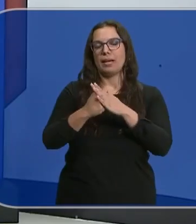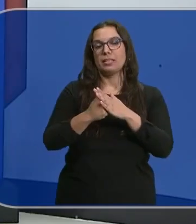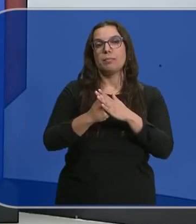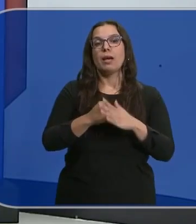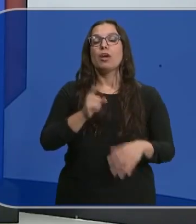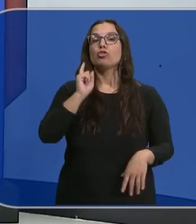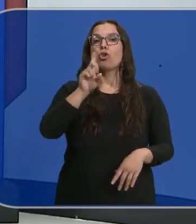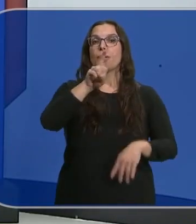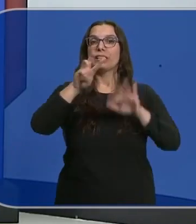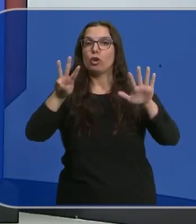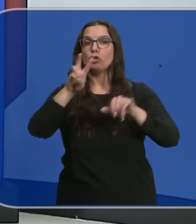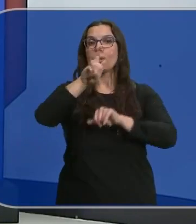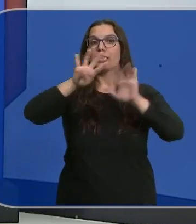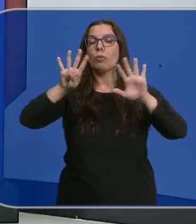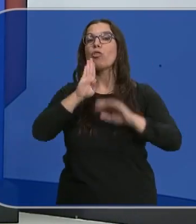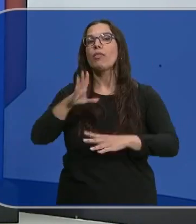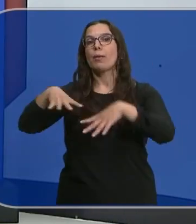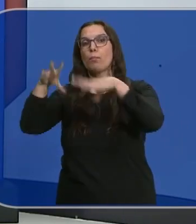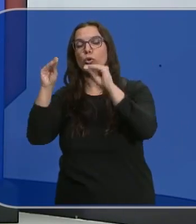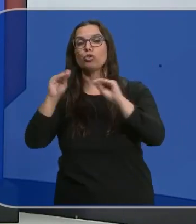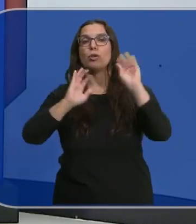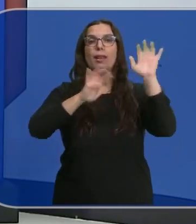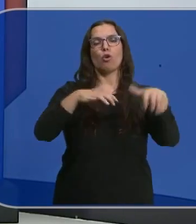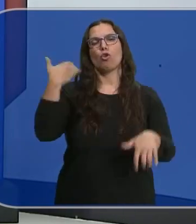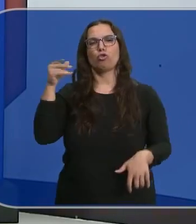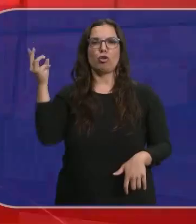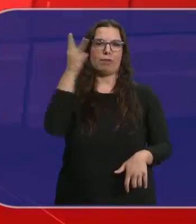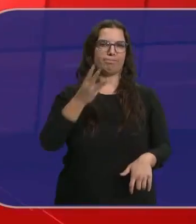solo nos quedaremos con 28-29 en Burgos, León o Soria.